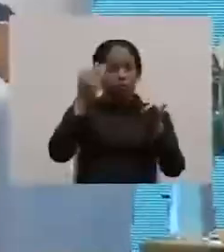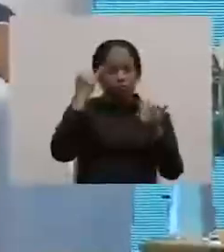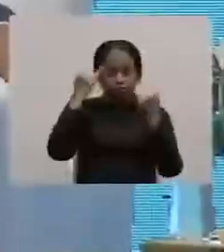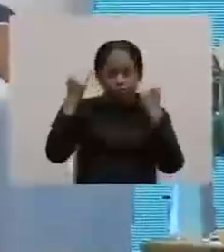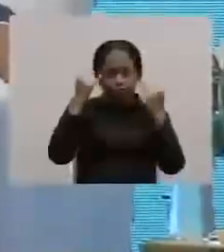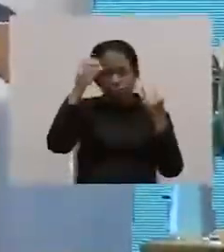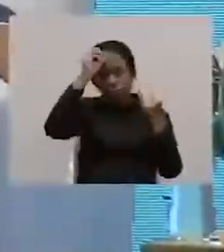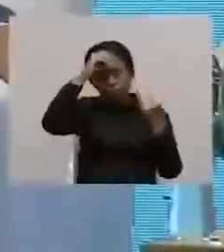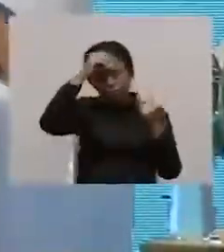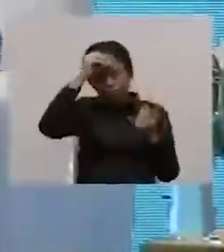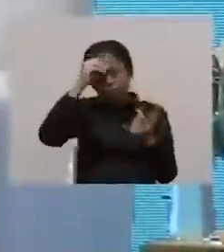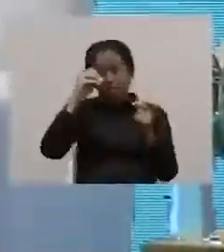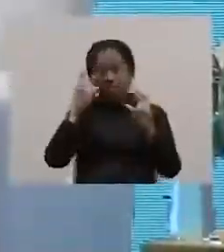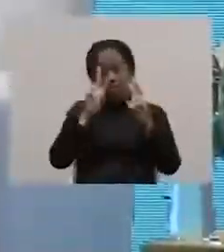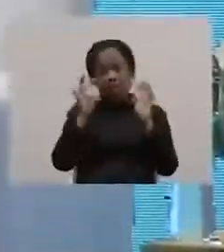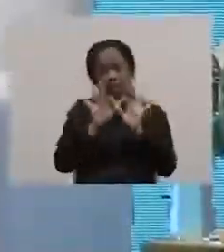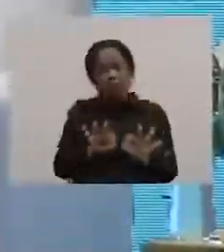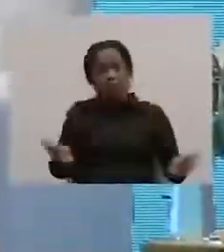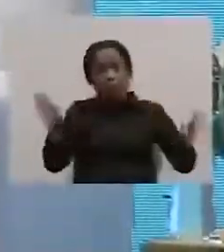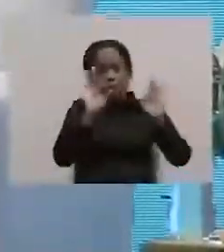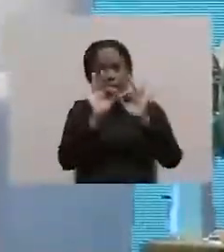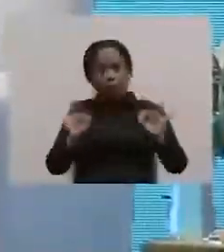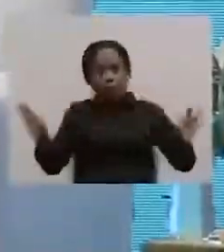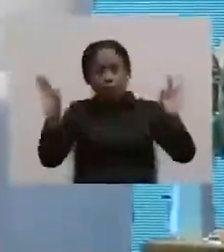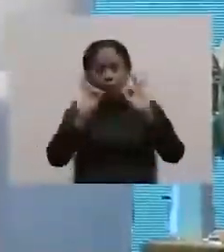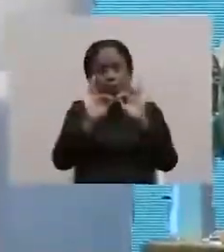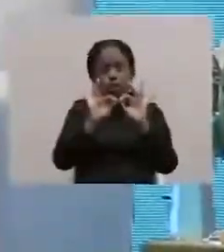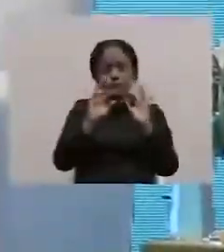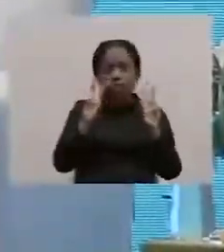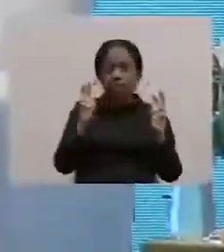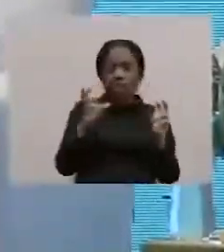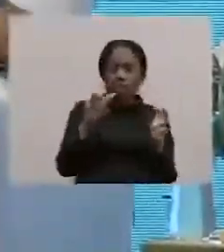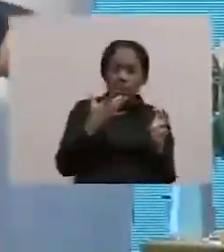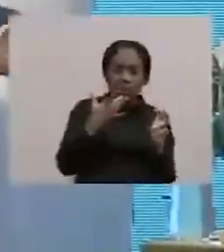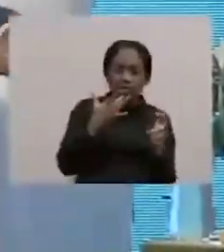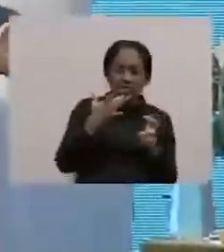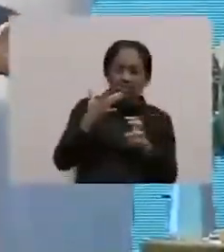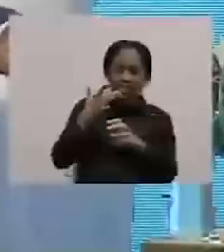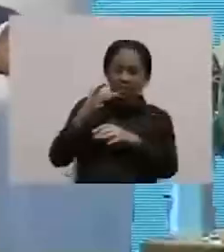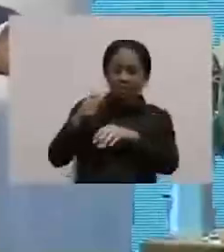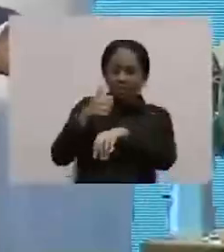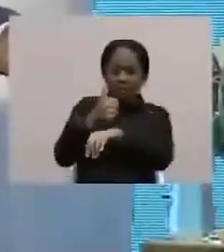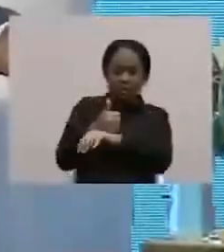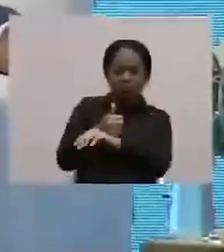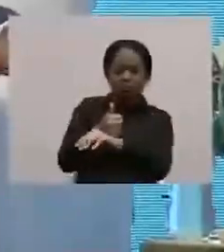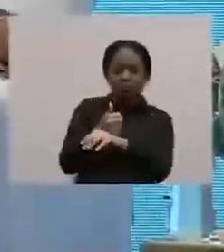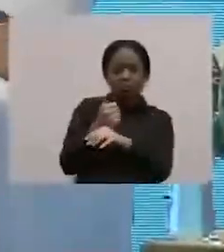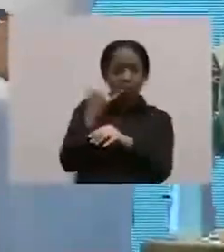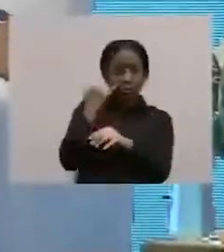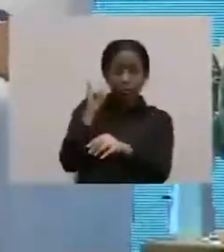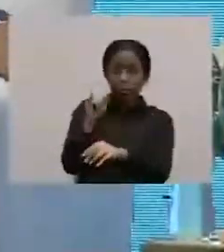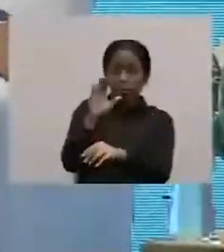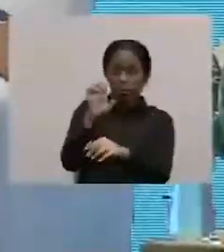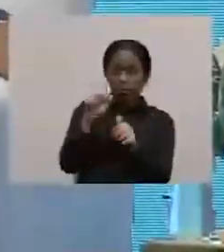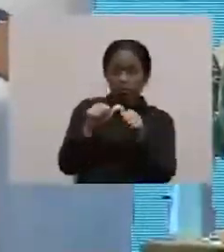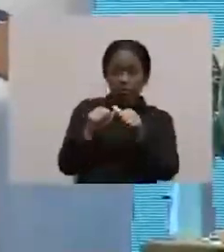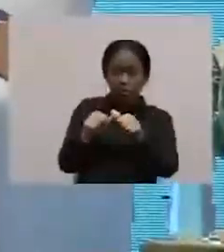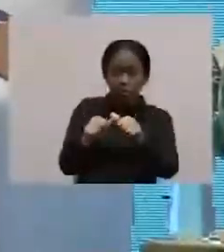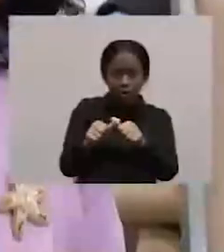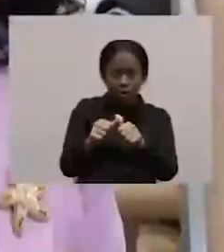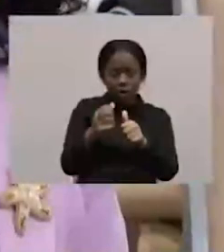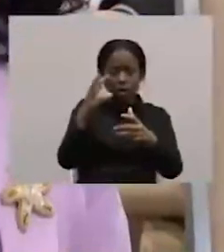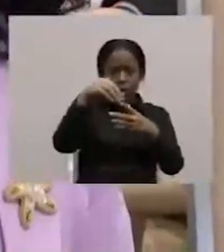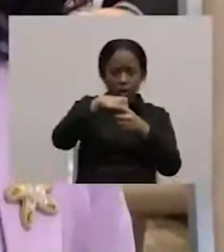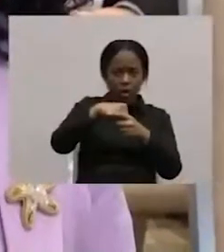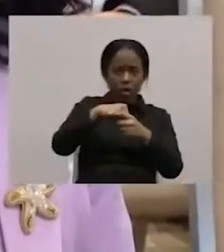temas importantes que tienen que ver con el voto preferencial, el tema de si la Junta sigue interviniendo los procesos